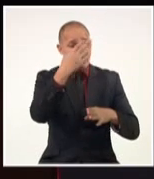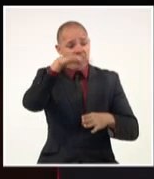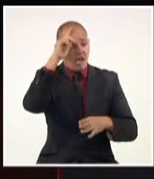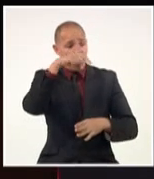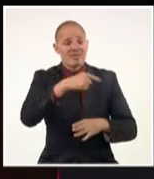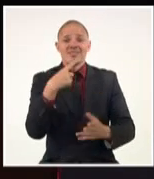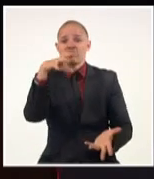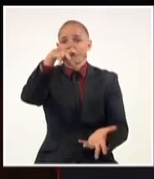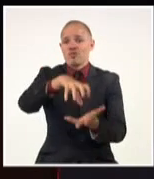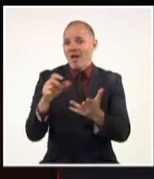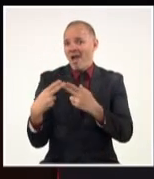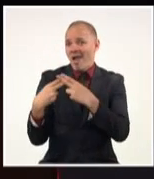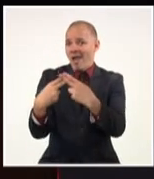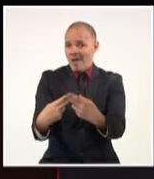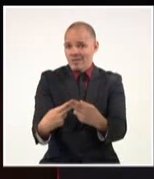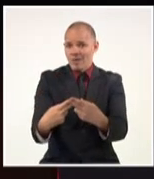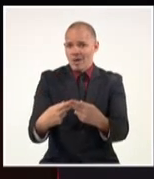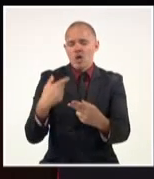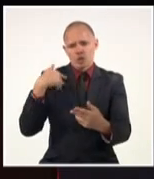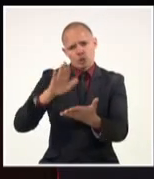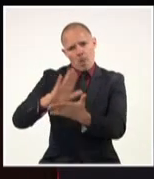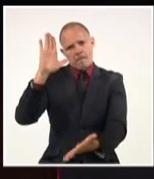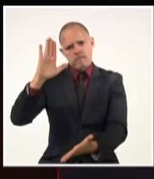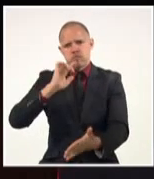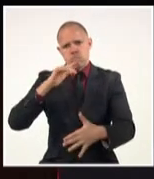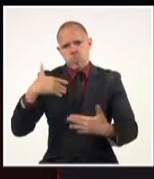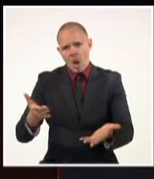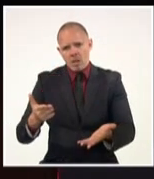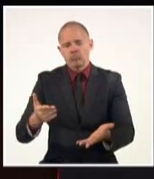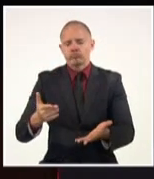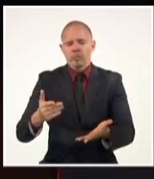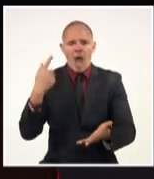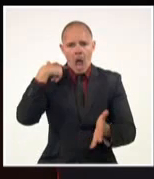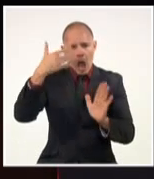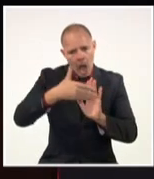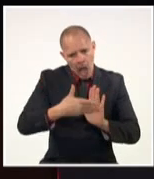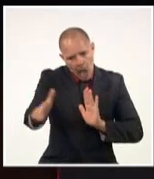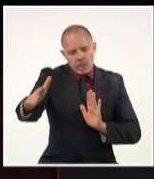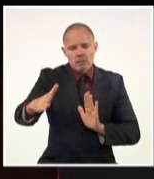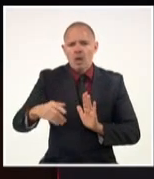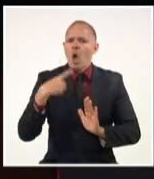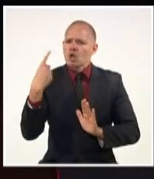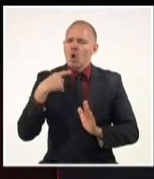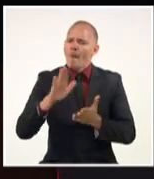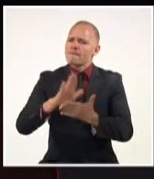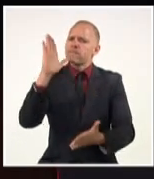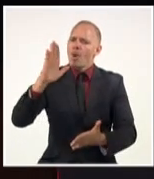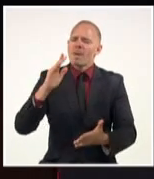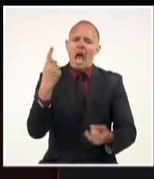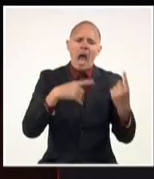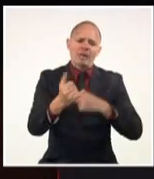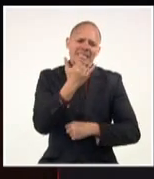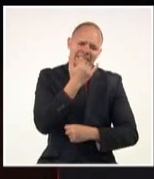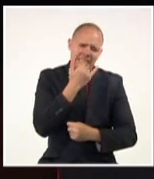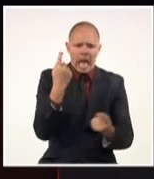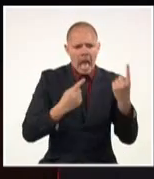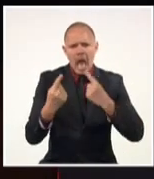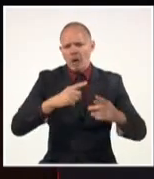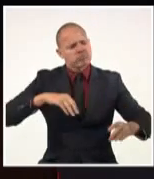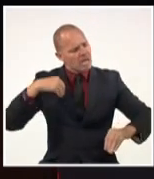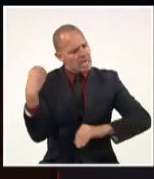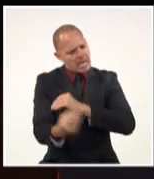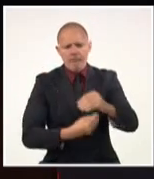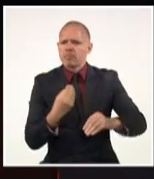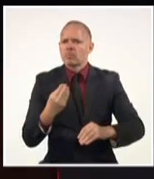héroe, ratifiquemos el compromiso de cambiar todo lo que tenga que ser cambiado sin renunciar a un solo